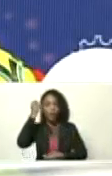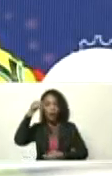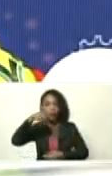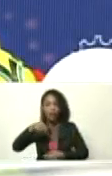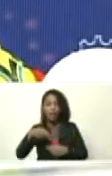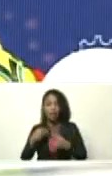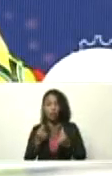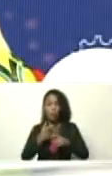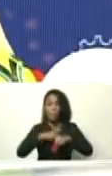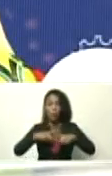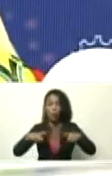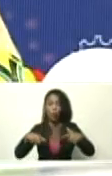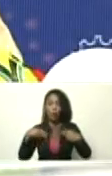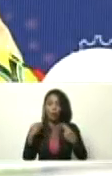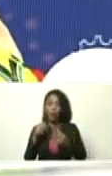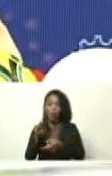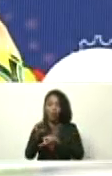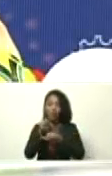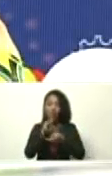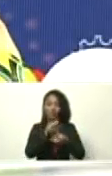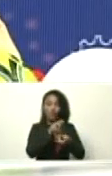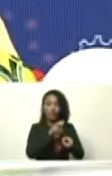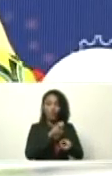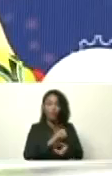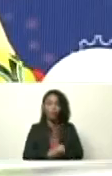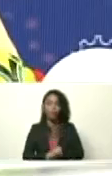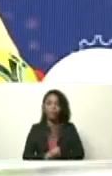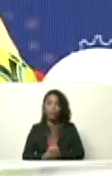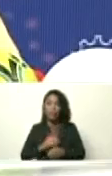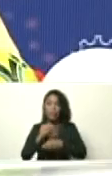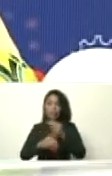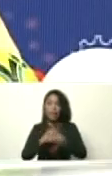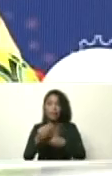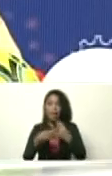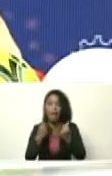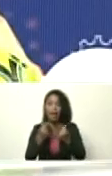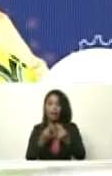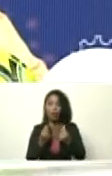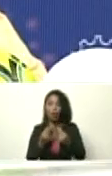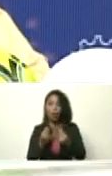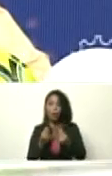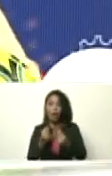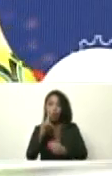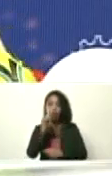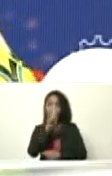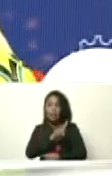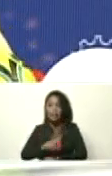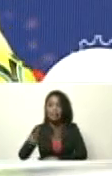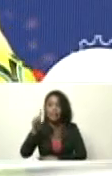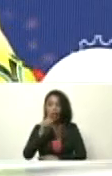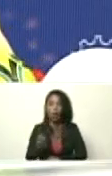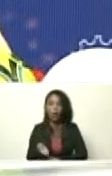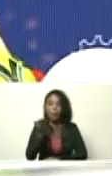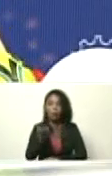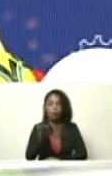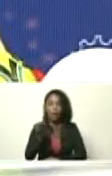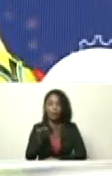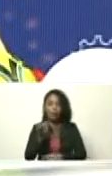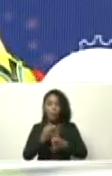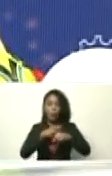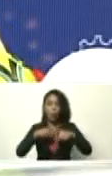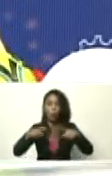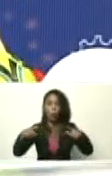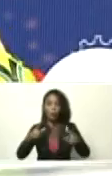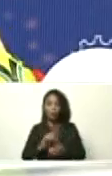riqueza, platica, y se cree una economía con un ciclo virtuoso de